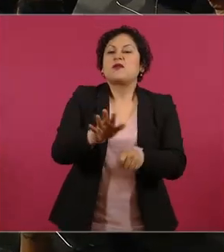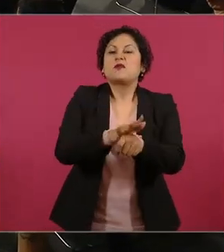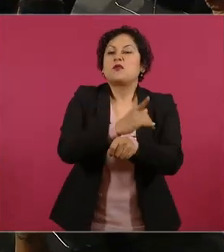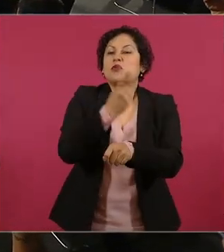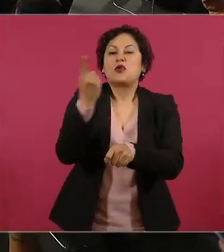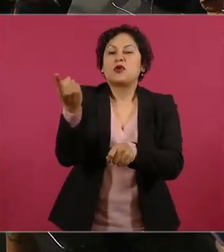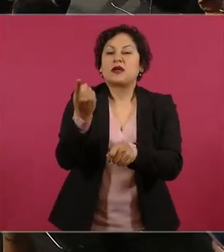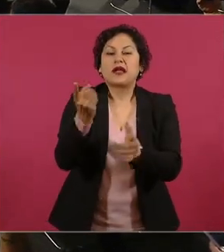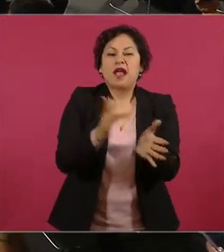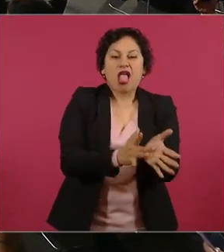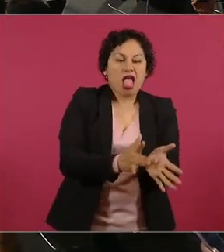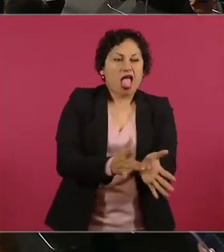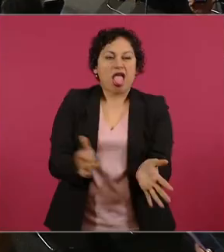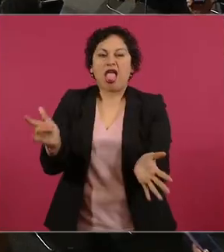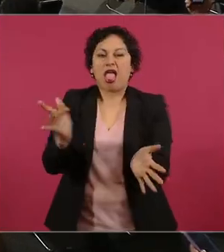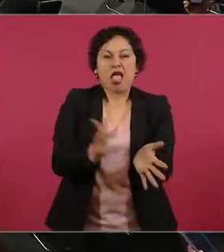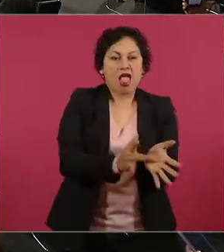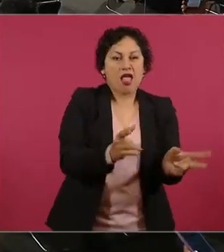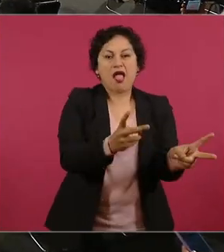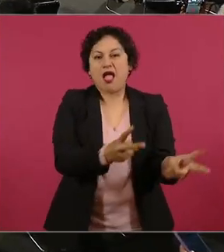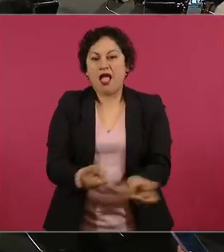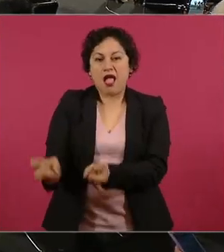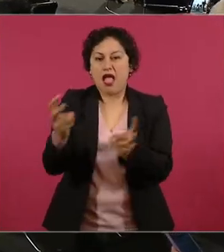tratar de sembrar